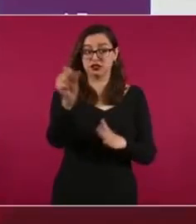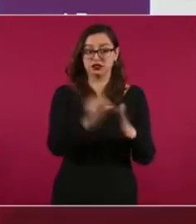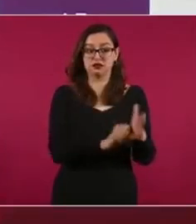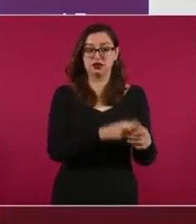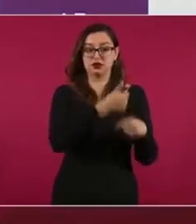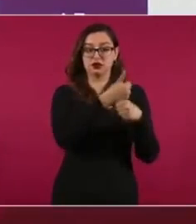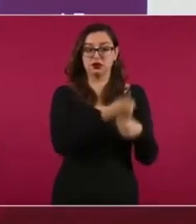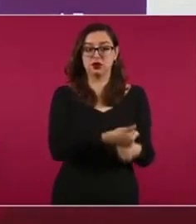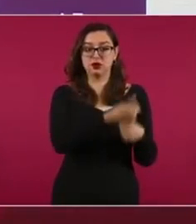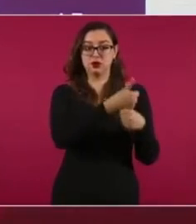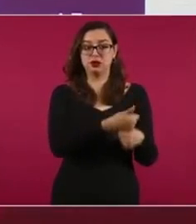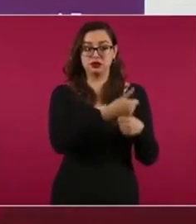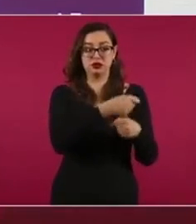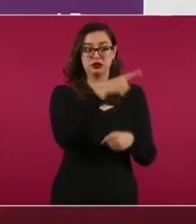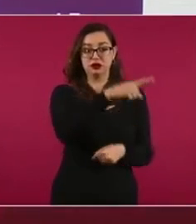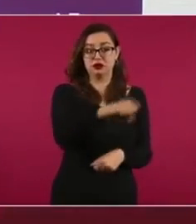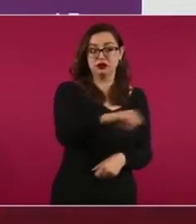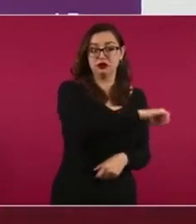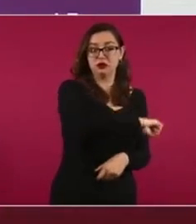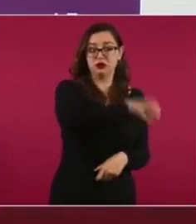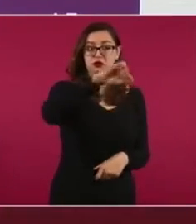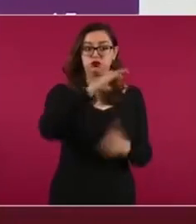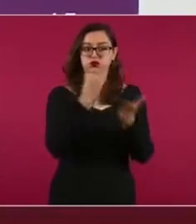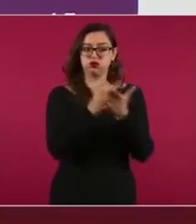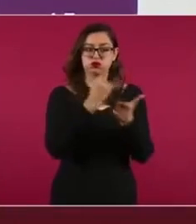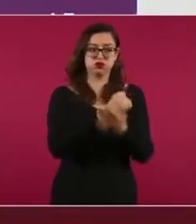tenían más inflación que nosotros.